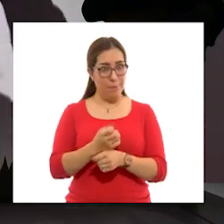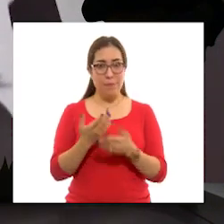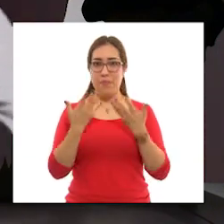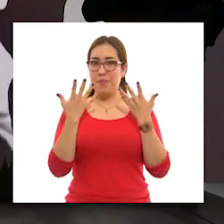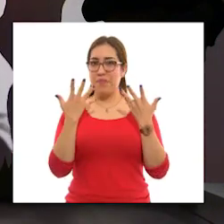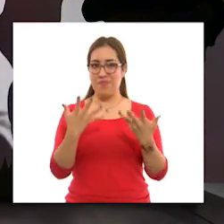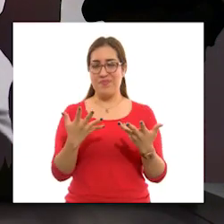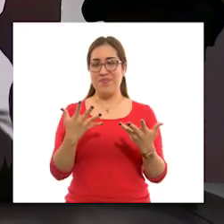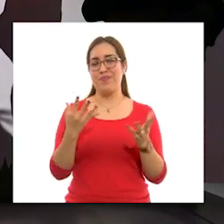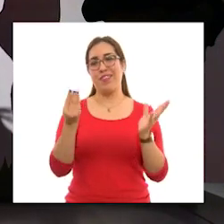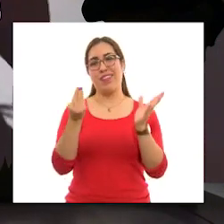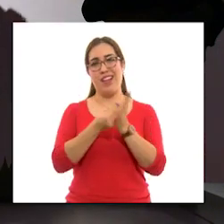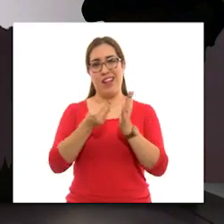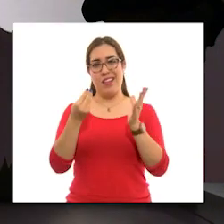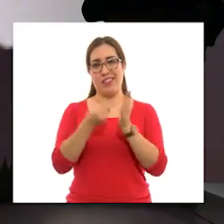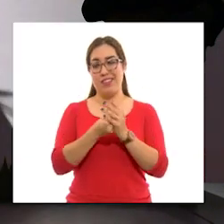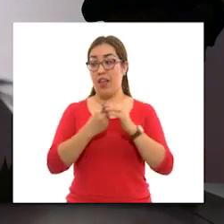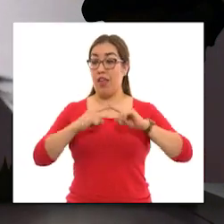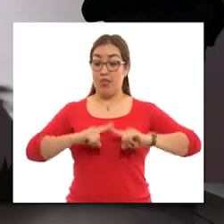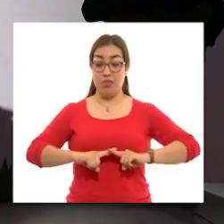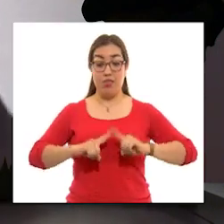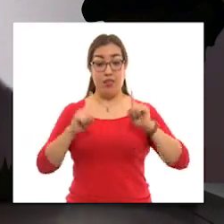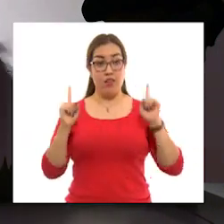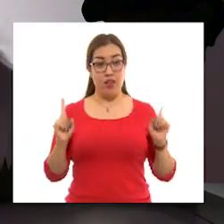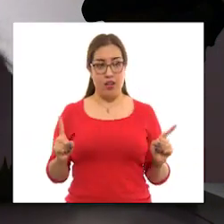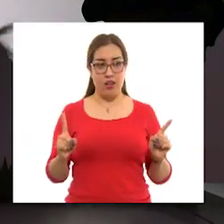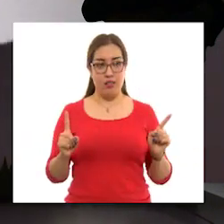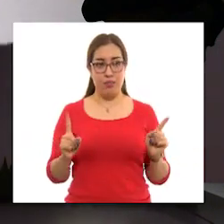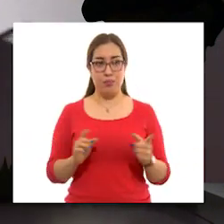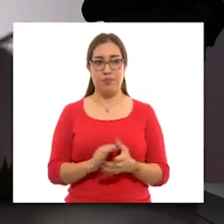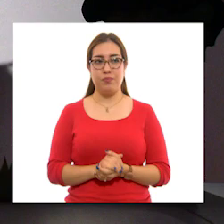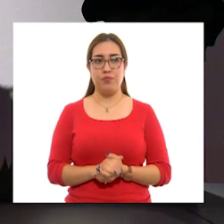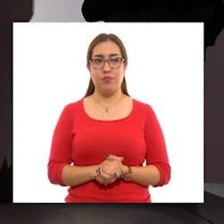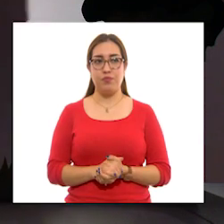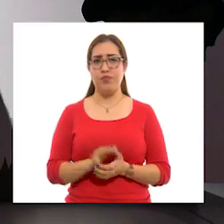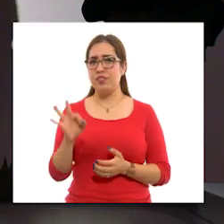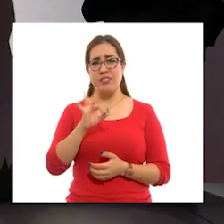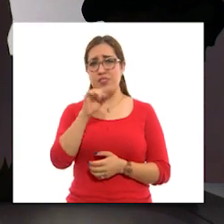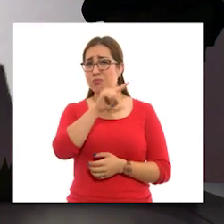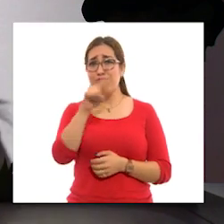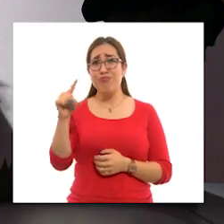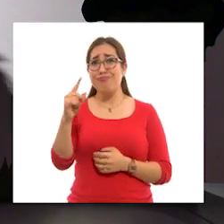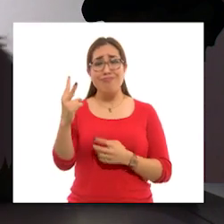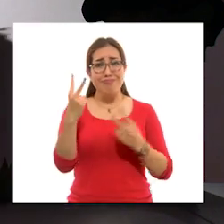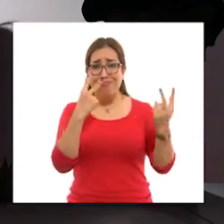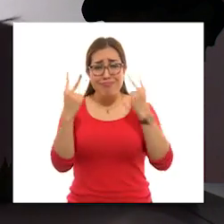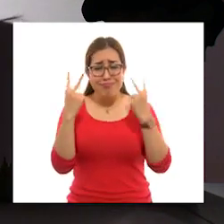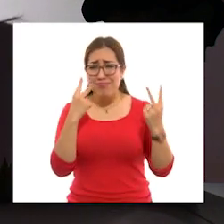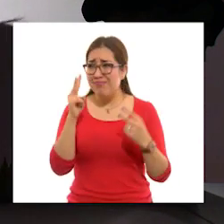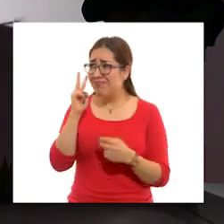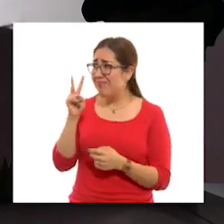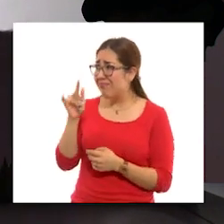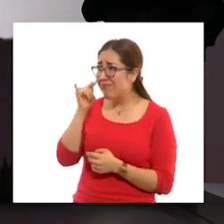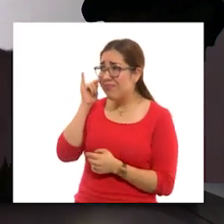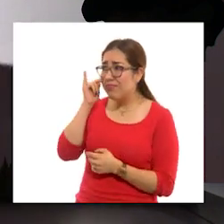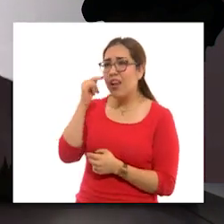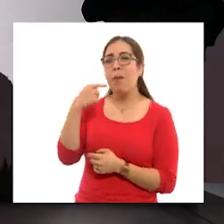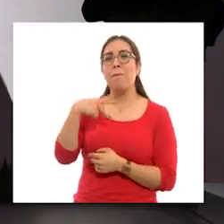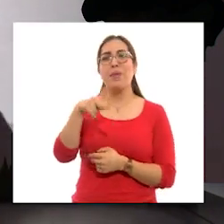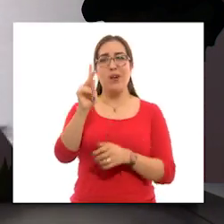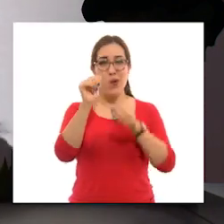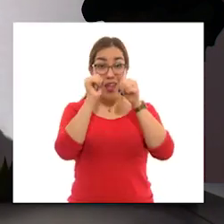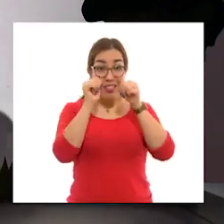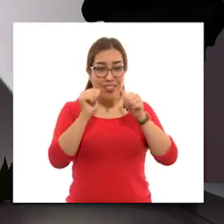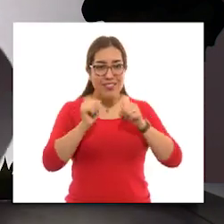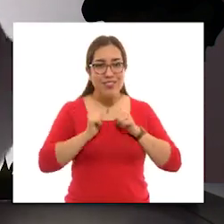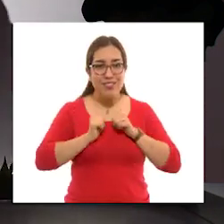sesión diferente. Puede ser que ustedes no me vean, pero escuchan mi voz y lo